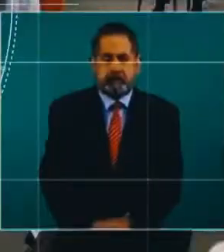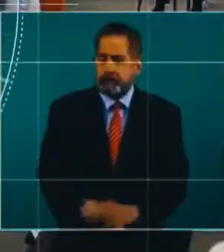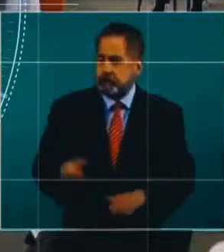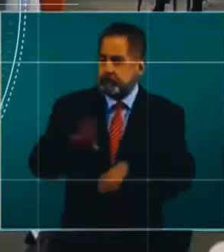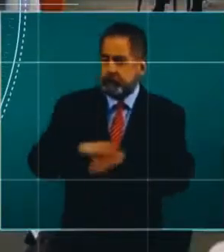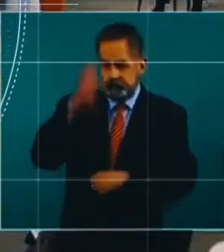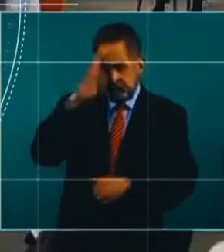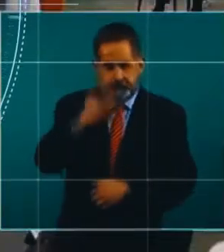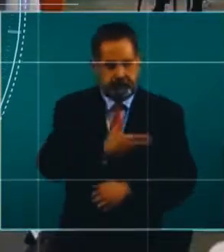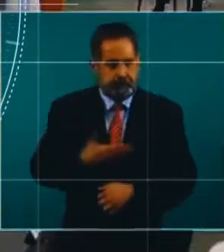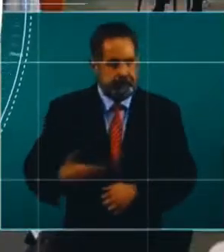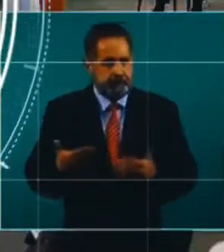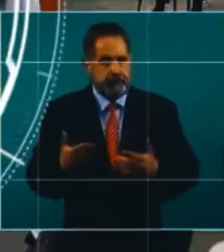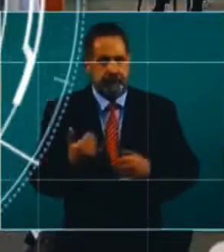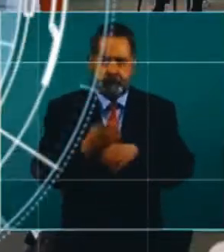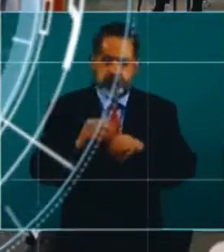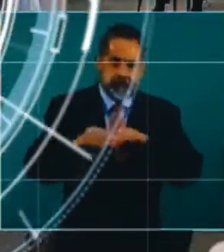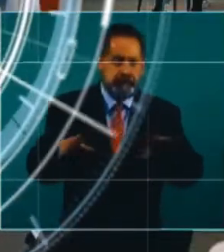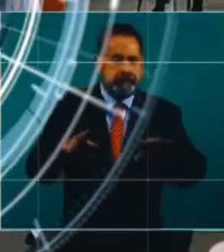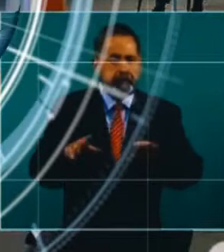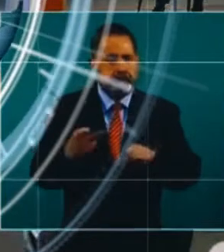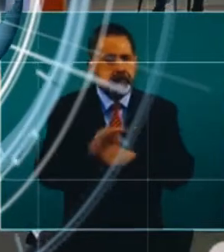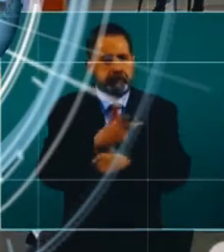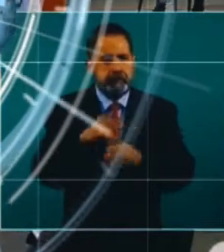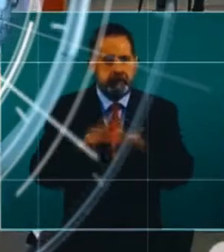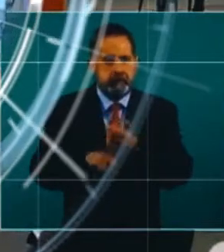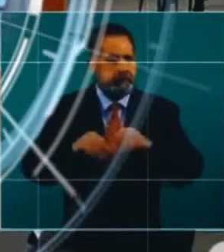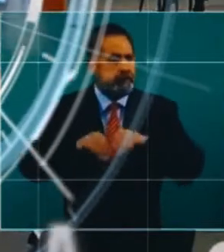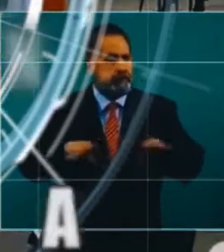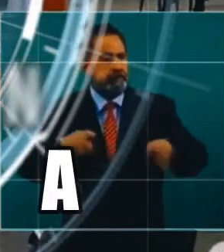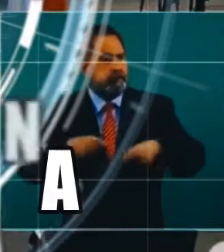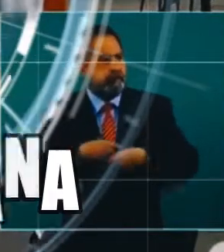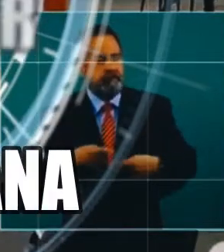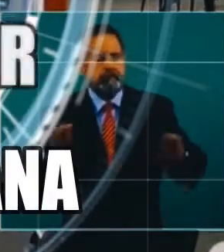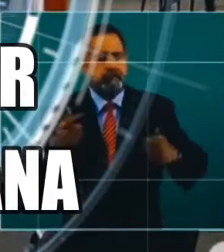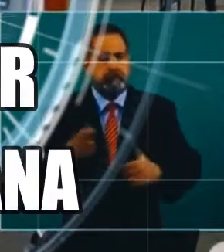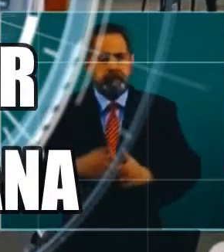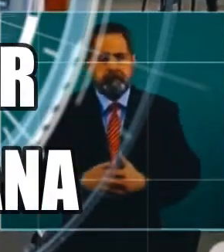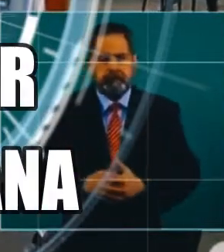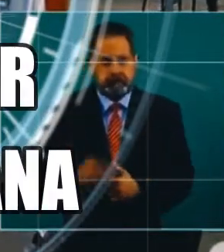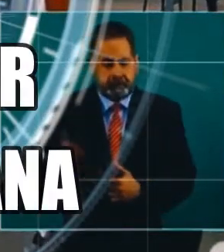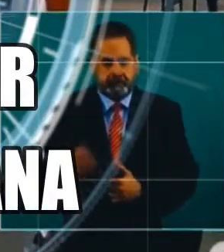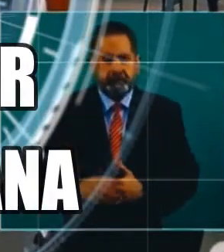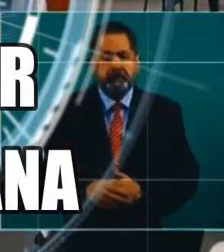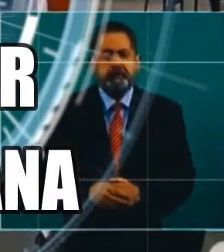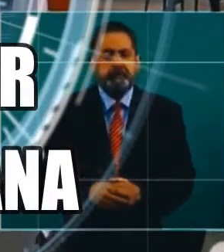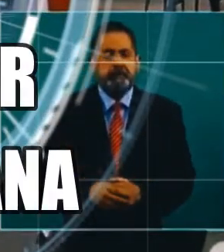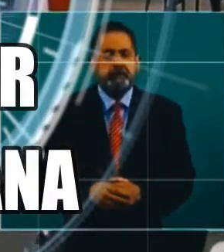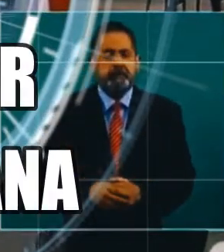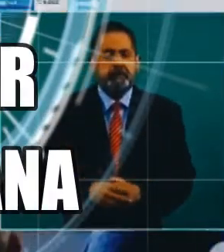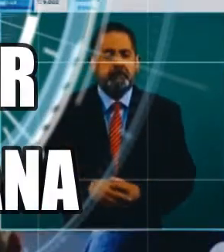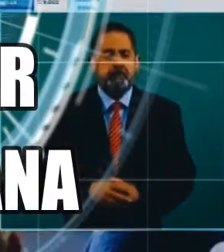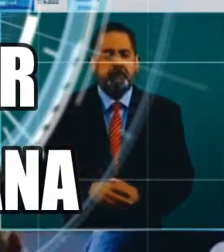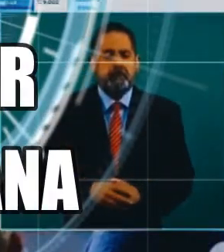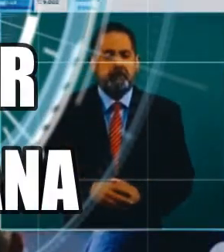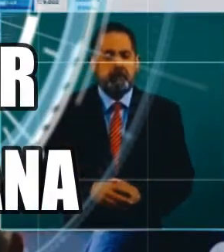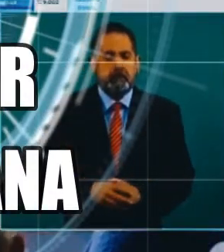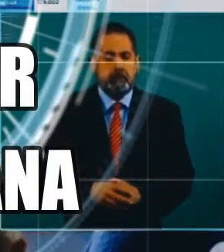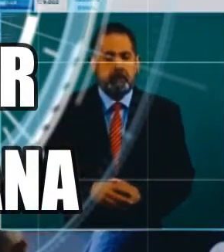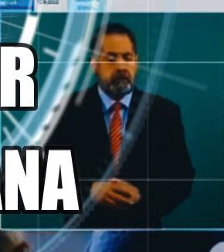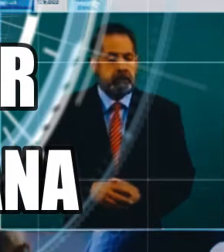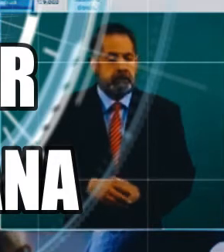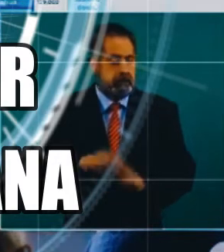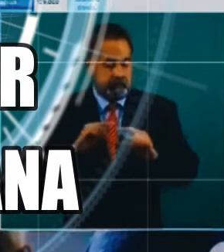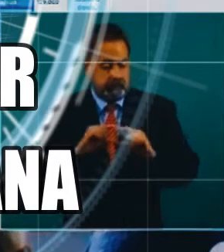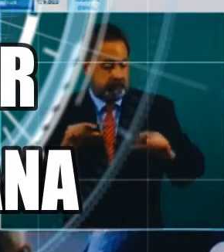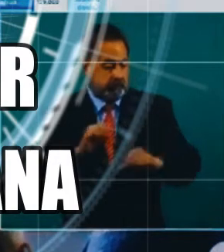Permiso, señor presidente, vamos a informar sobre la distribución de las vacunas. Adelante, por favor. Bien, sobre la distribución